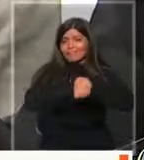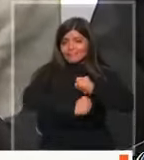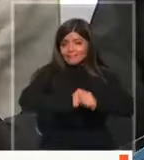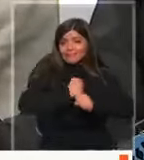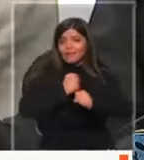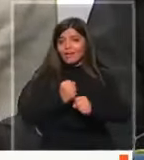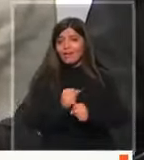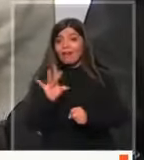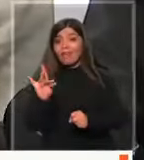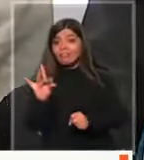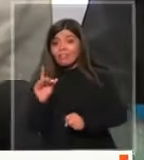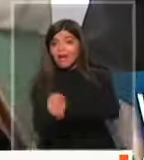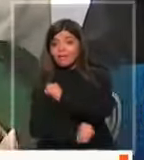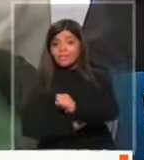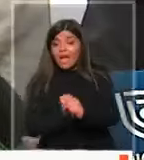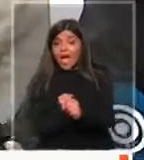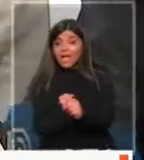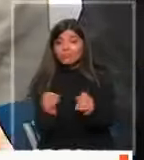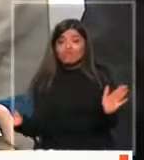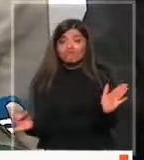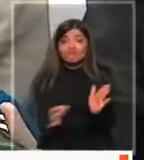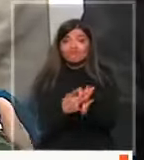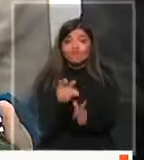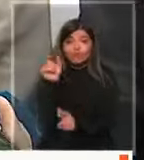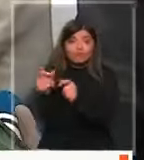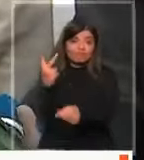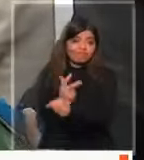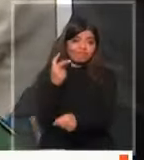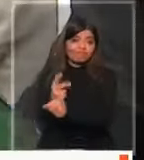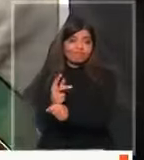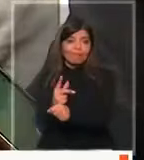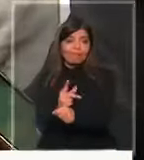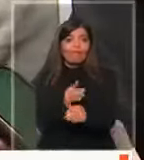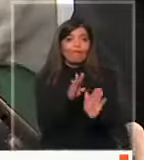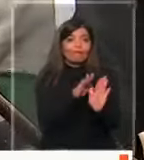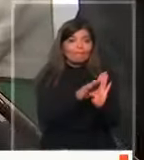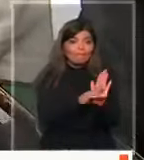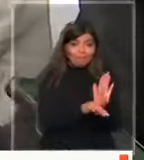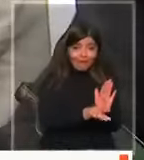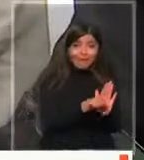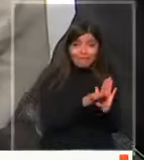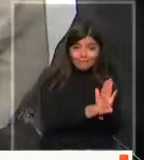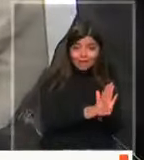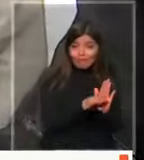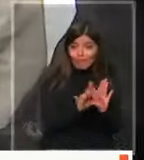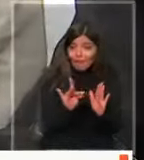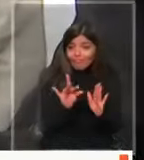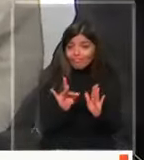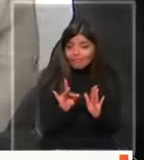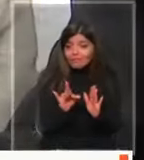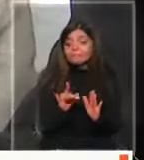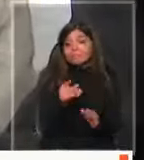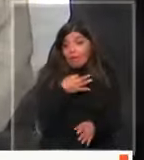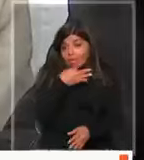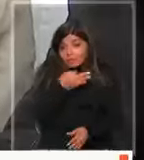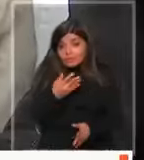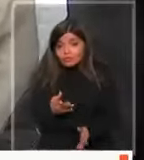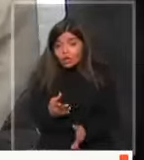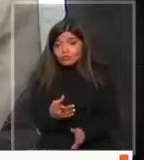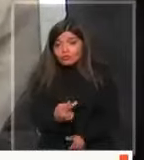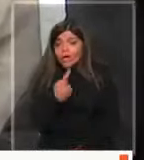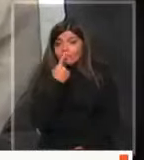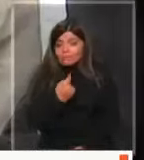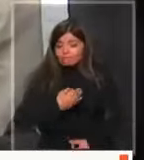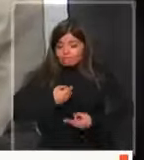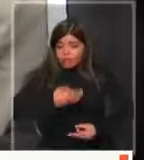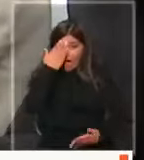La edad de los delincuentes o quienes cometen delitos ha ido bajando. Y lamentablemente hay que decirlo, con toda la dureza que tenemos